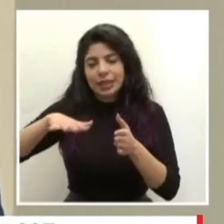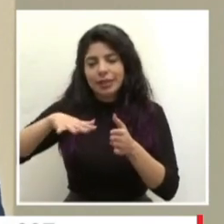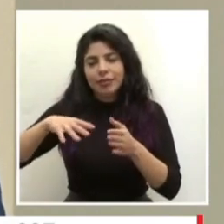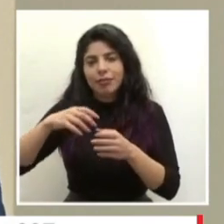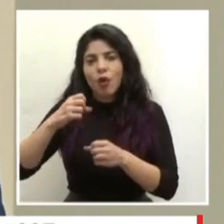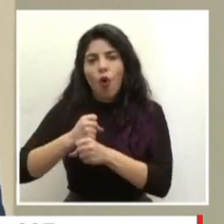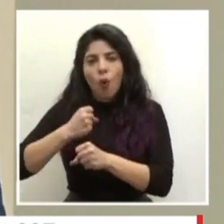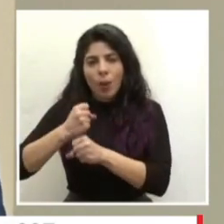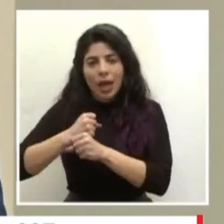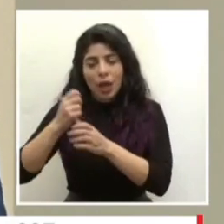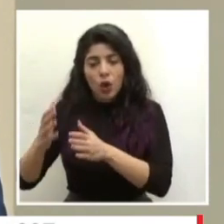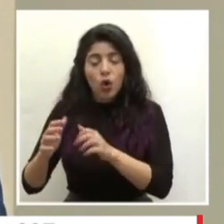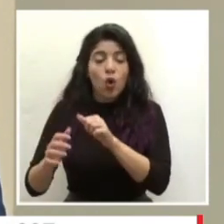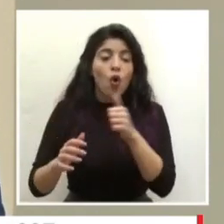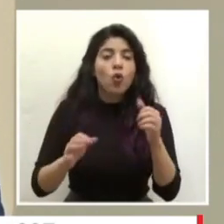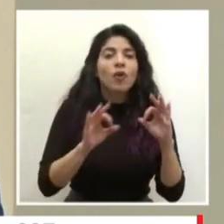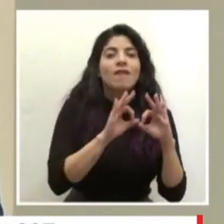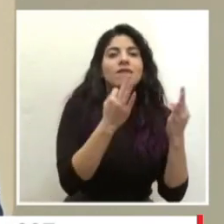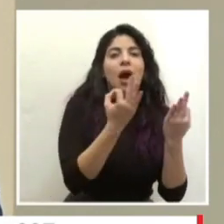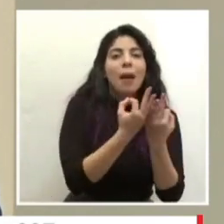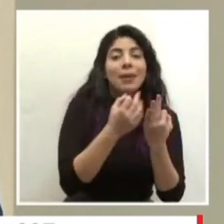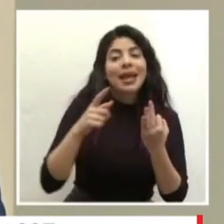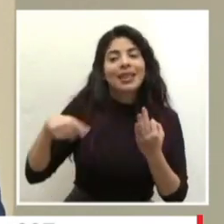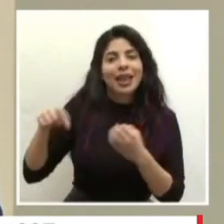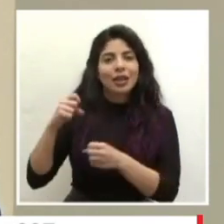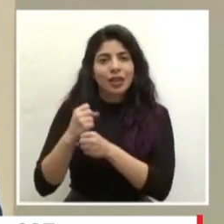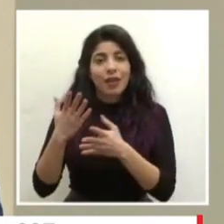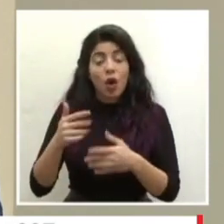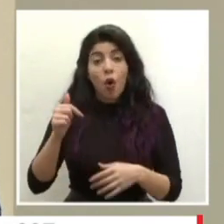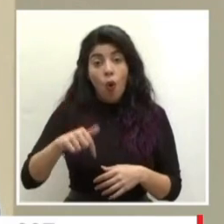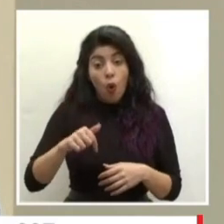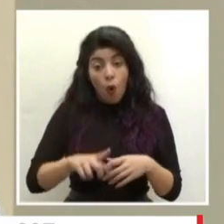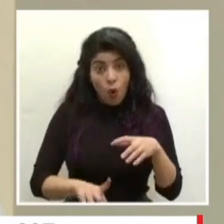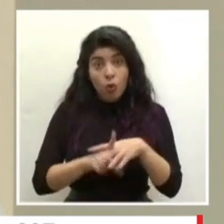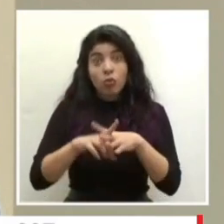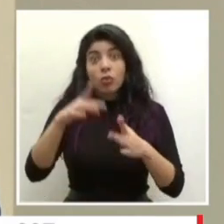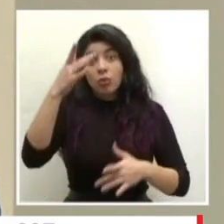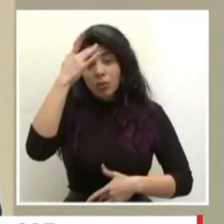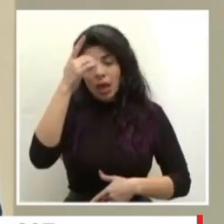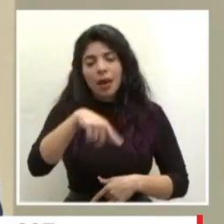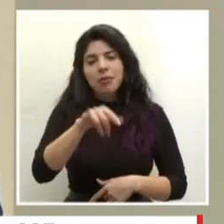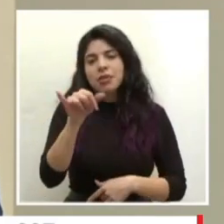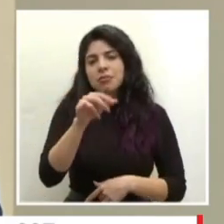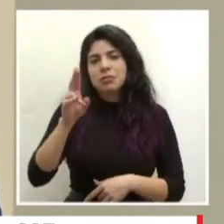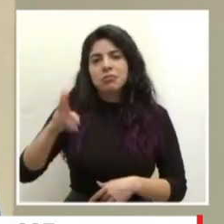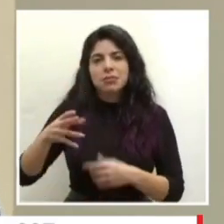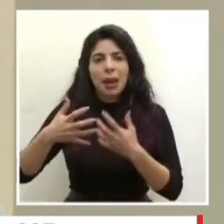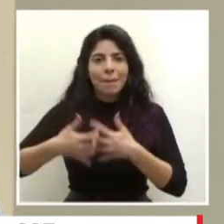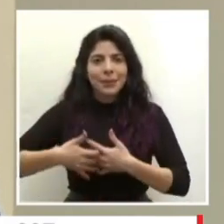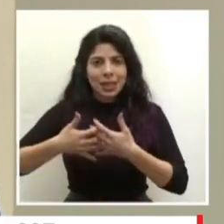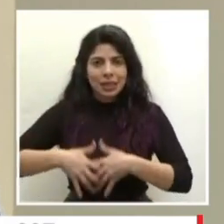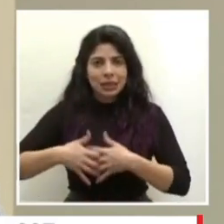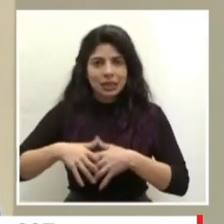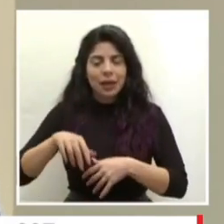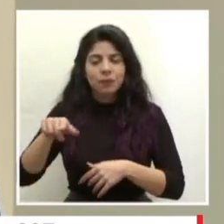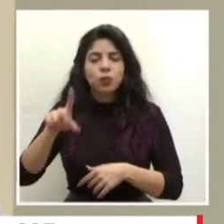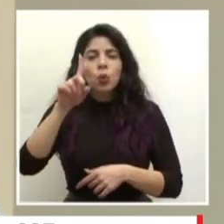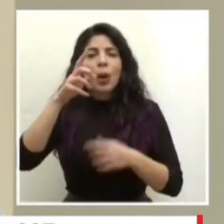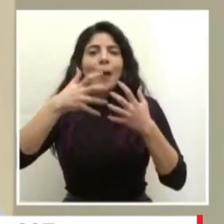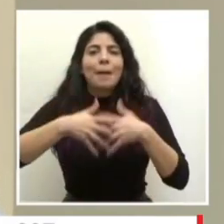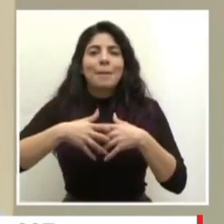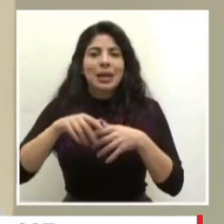obrero, y los demás eran familiares. Los que salieron hoy también son de esa empresa. Eso fue una empresa que ha